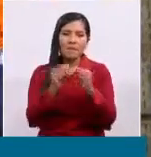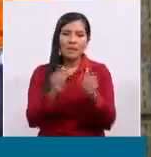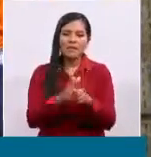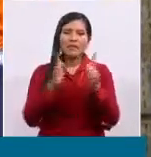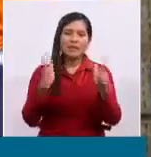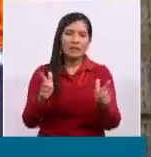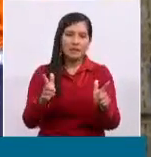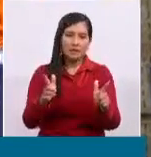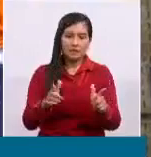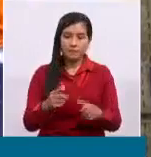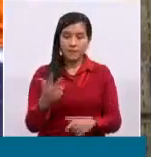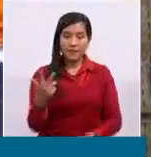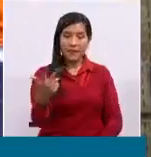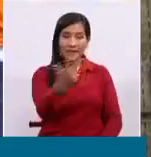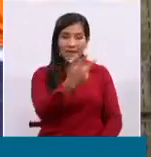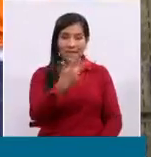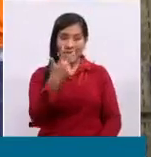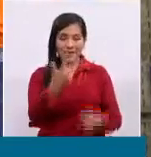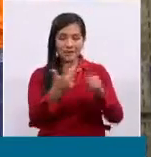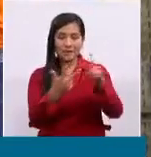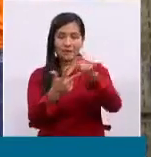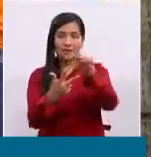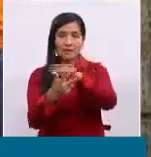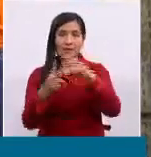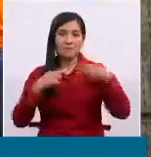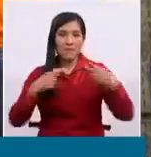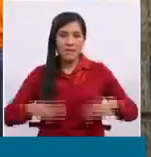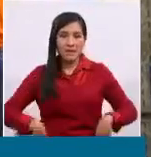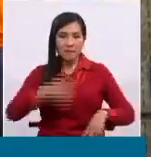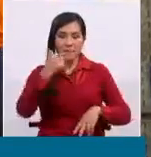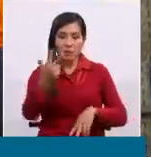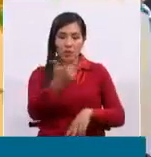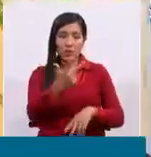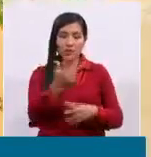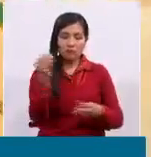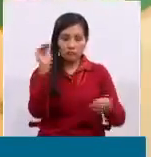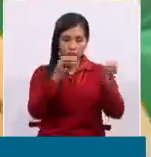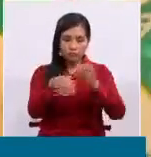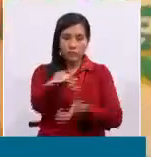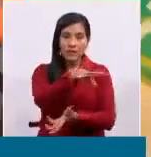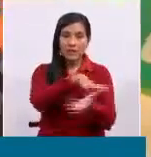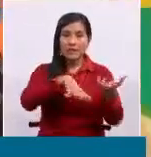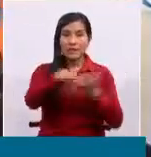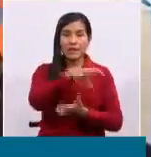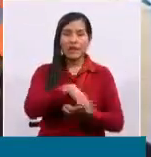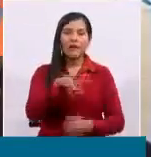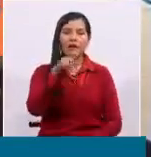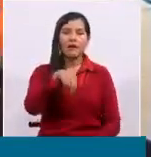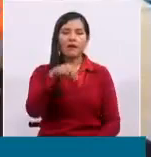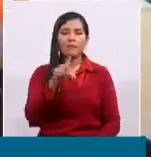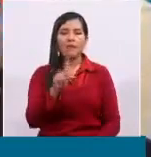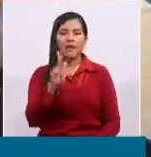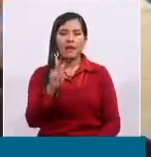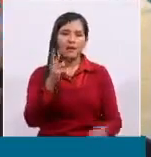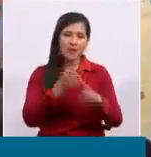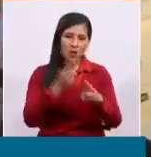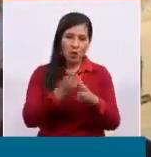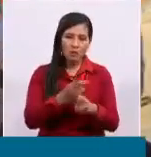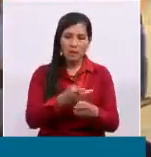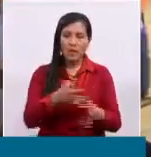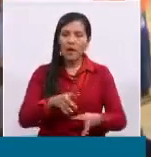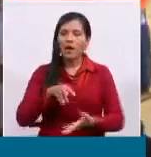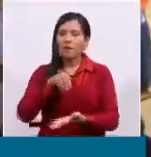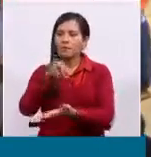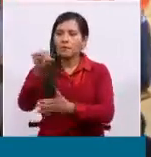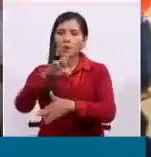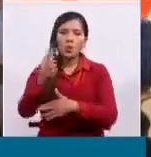diferentes mezclas entre estos tres macronutrientes son los fertilizantes NPK, que tienen una diversidad de usos en la variedad de